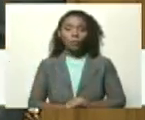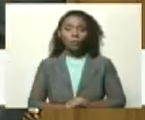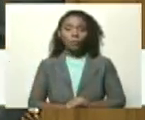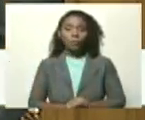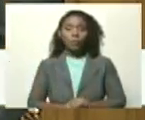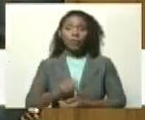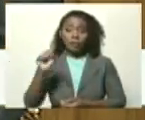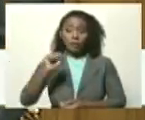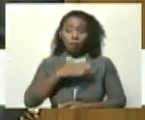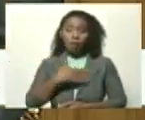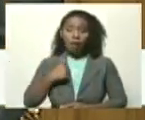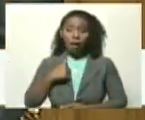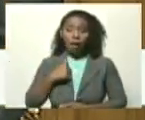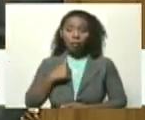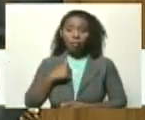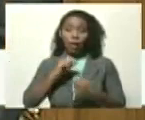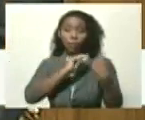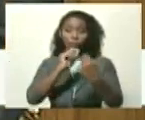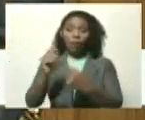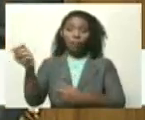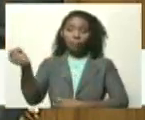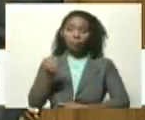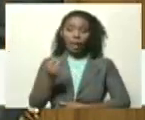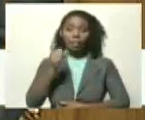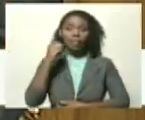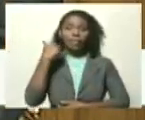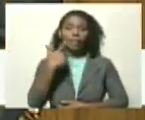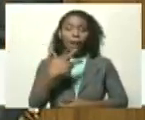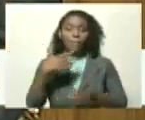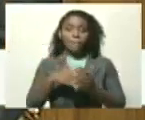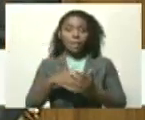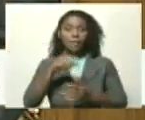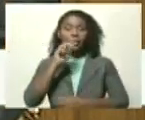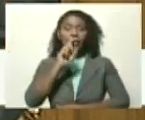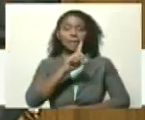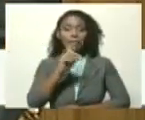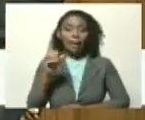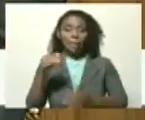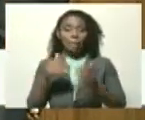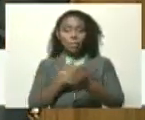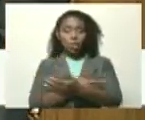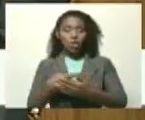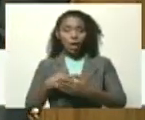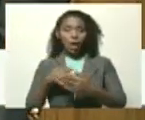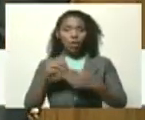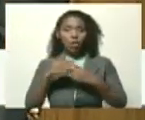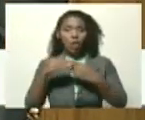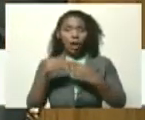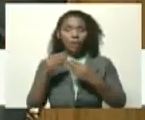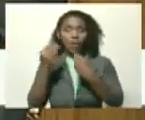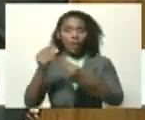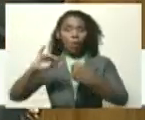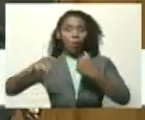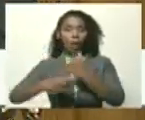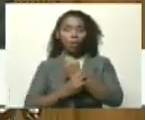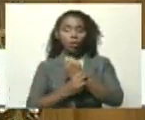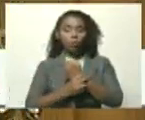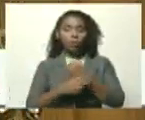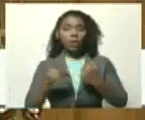Si quieren diálogo, devuelve los 3.100 millones de dólares que te dieron, Juan Guaidó. Si quieres